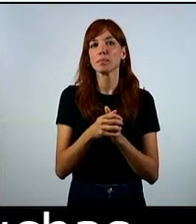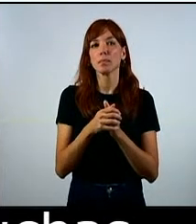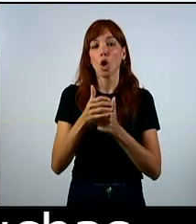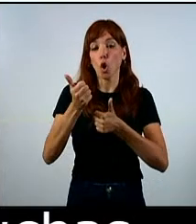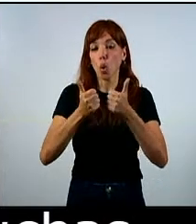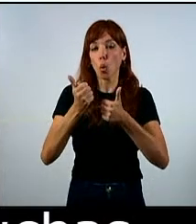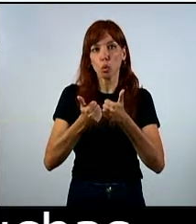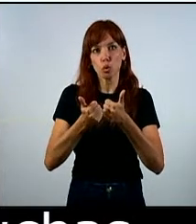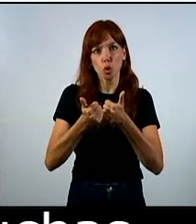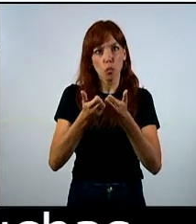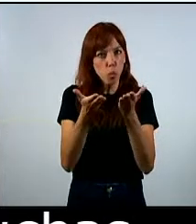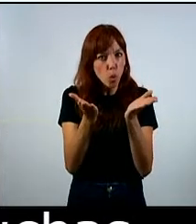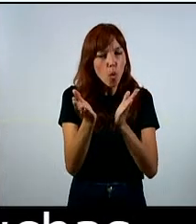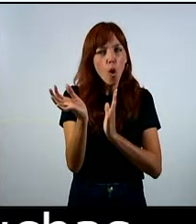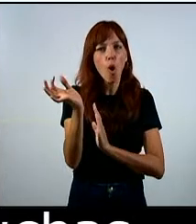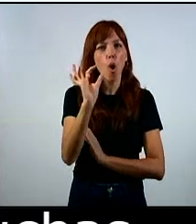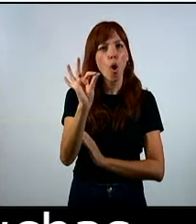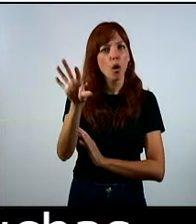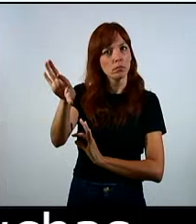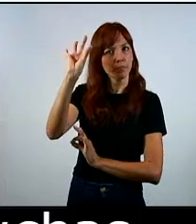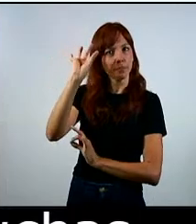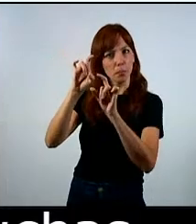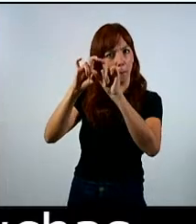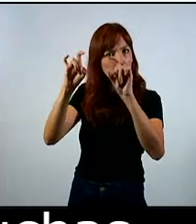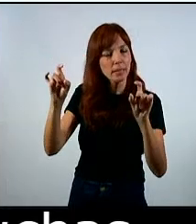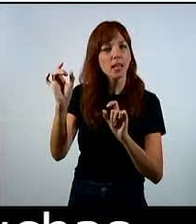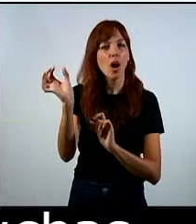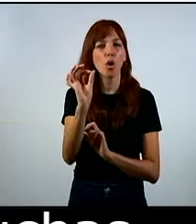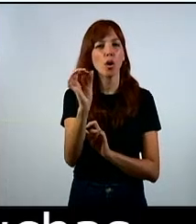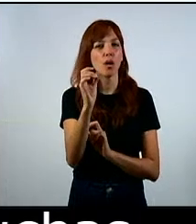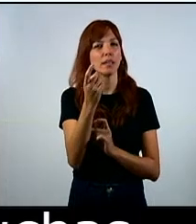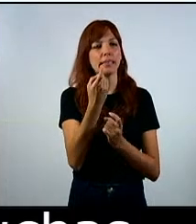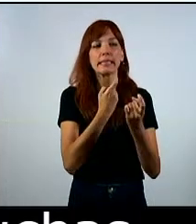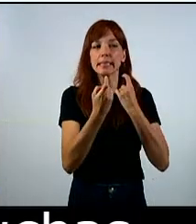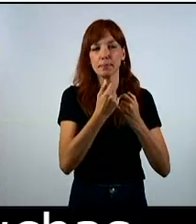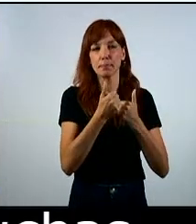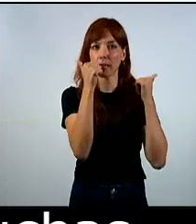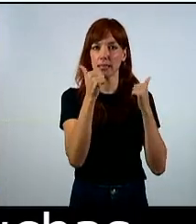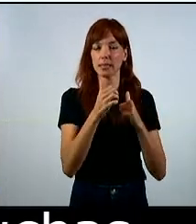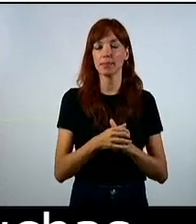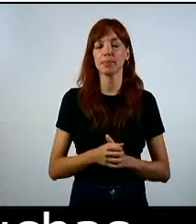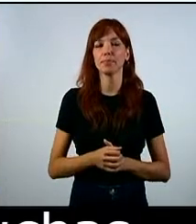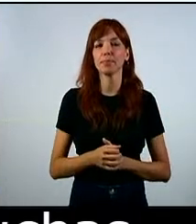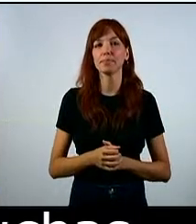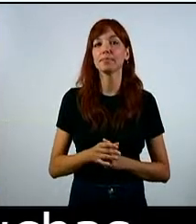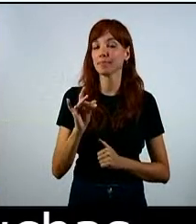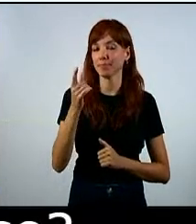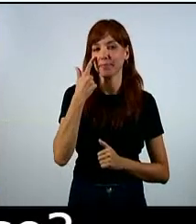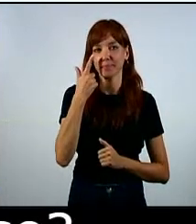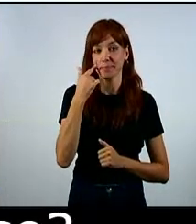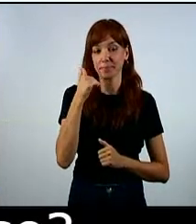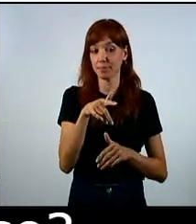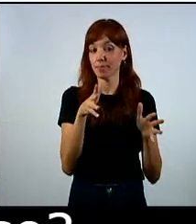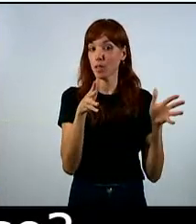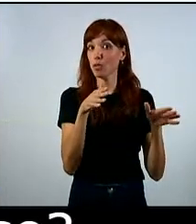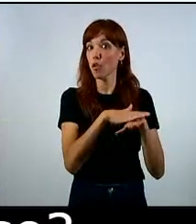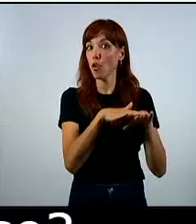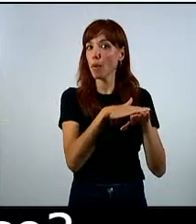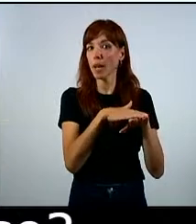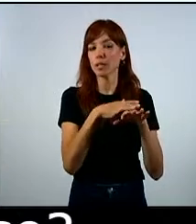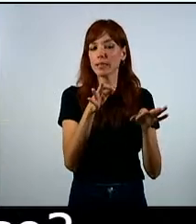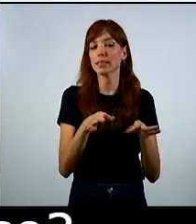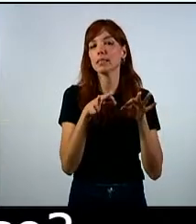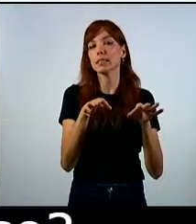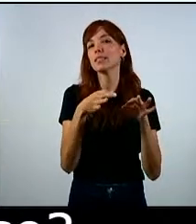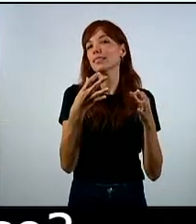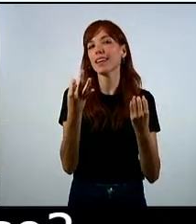ha adjudicado? Me gustaría ahondar un poco más en el tema. Sí, mire, en el Consejo de Gobierno lo que hacemos siempre es